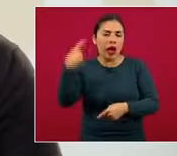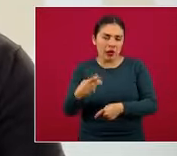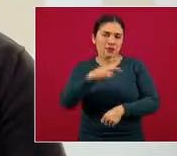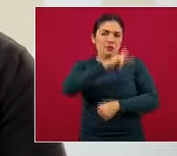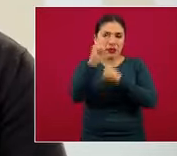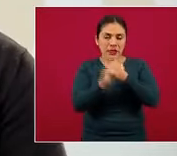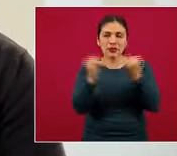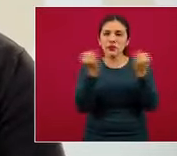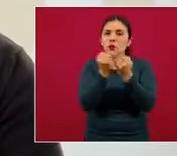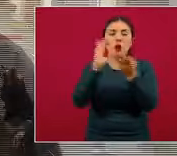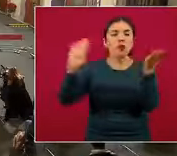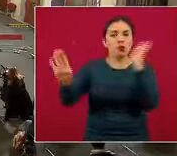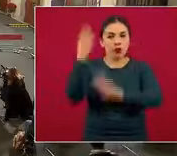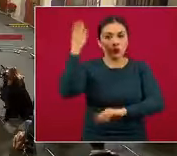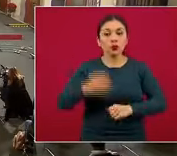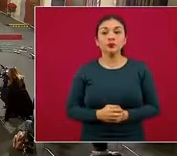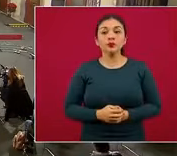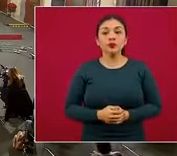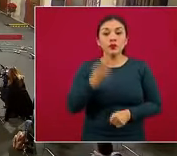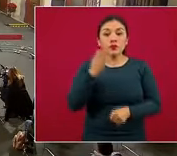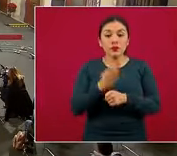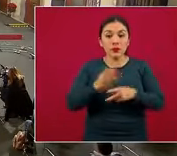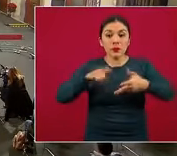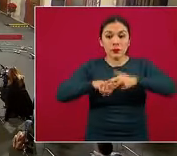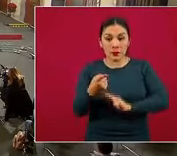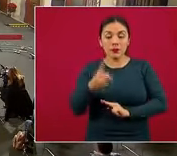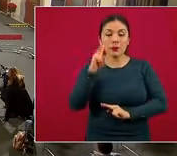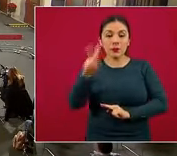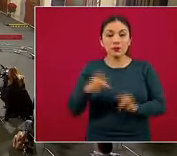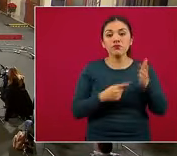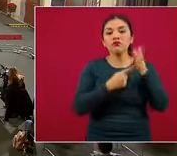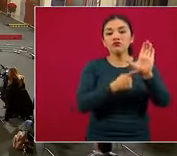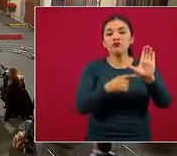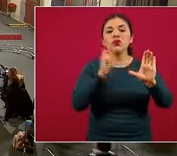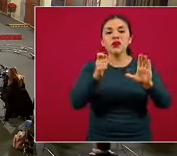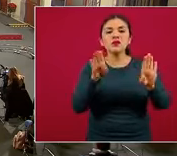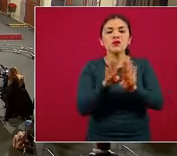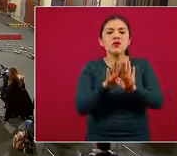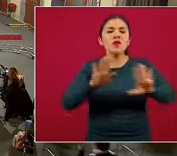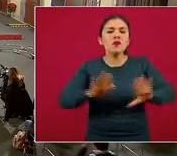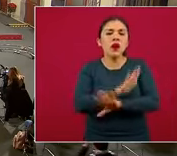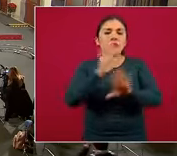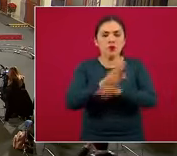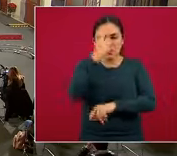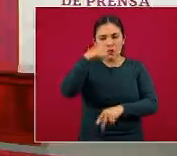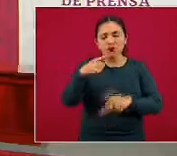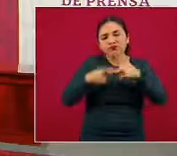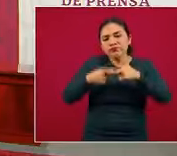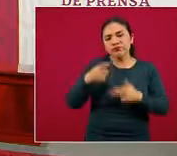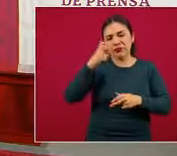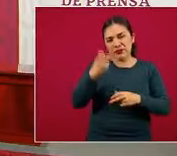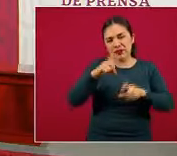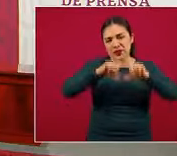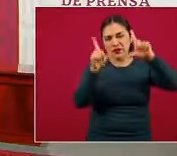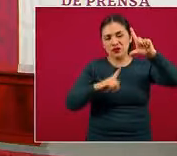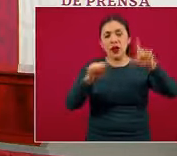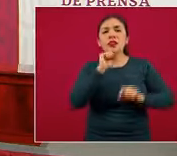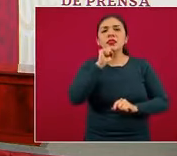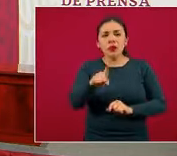país y en el mundo. Vamos a presentar precisamente el día de hoy las actualizaciones a la estadística nacional. También